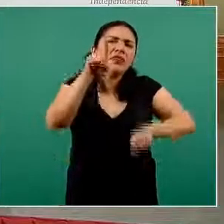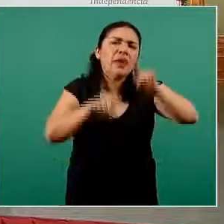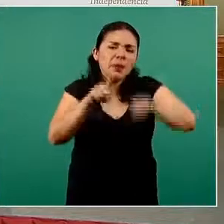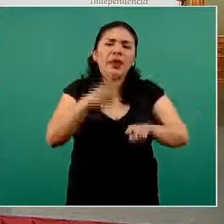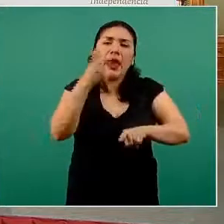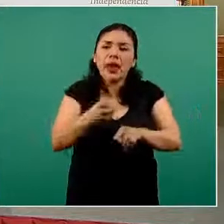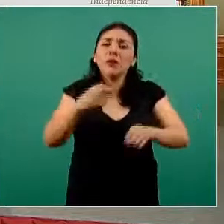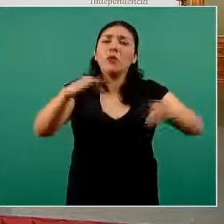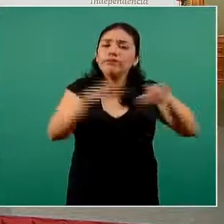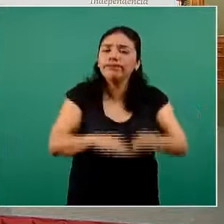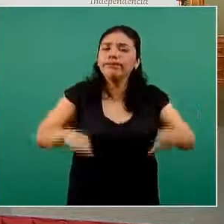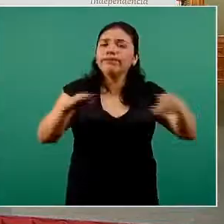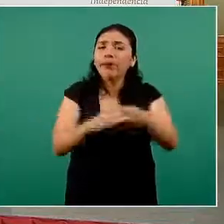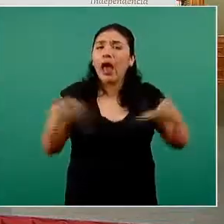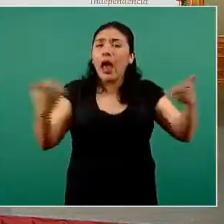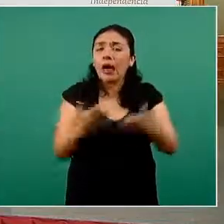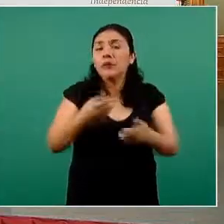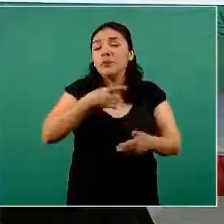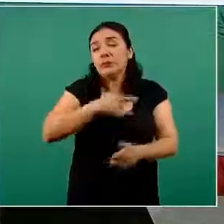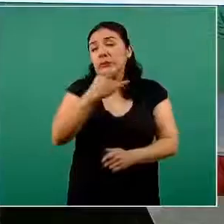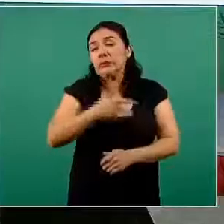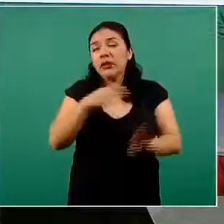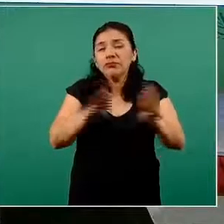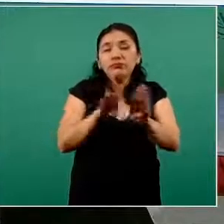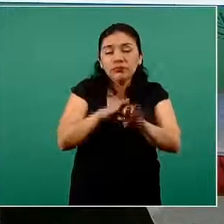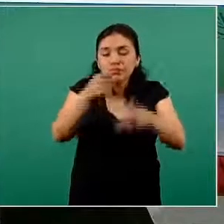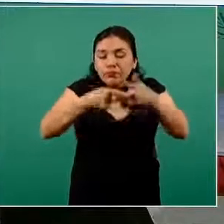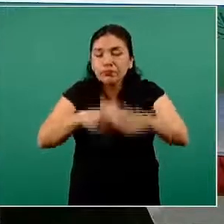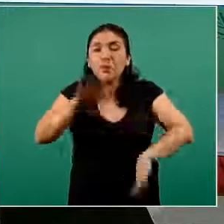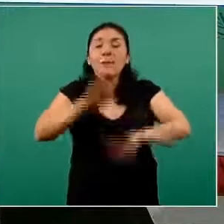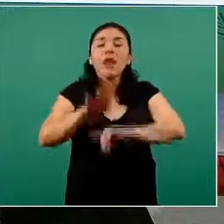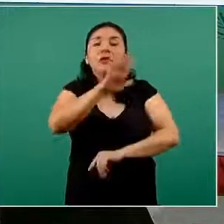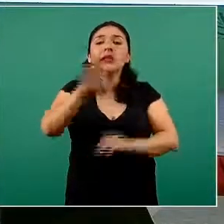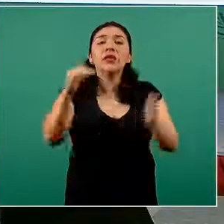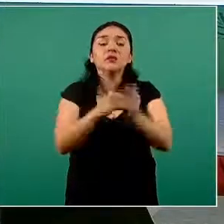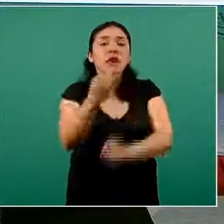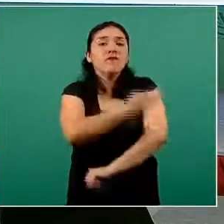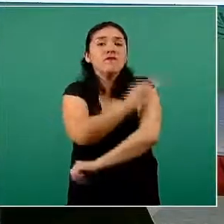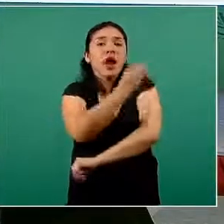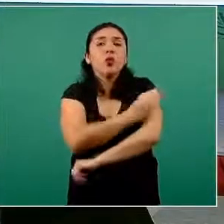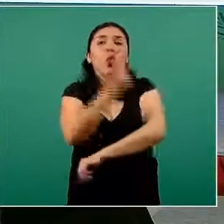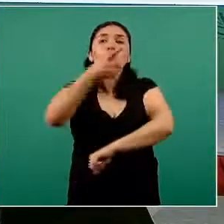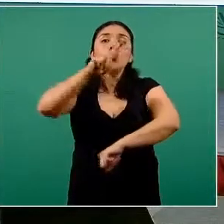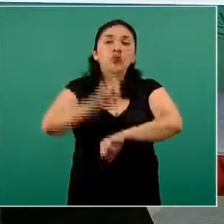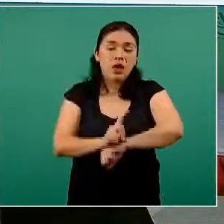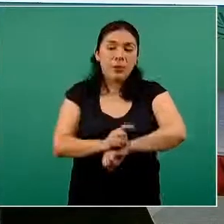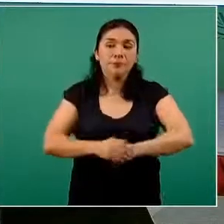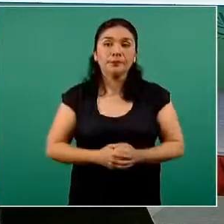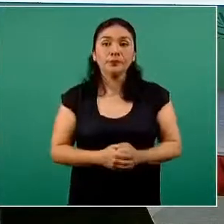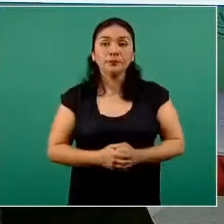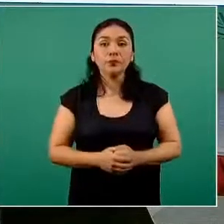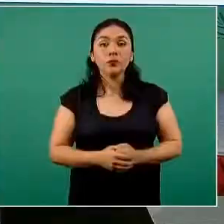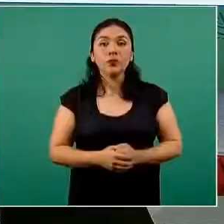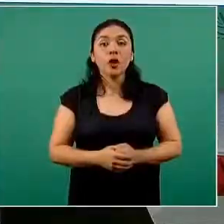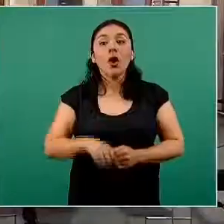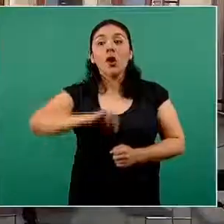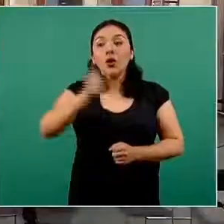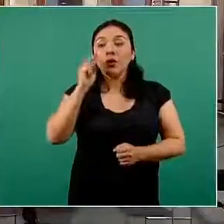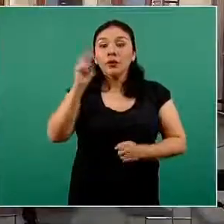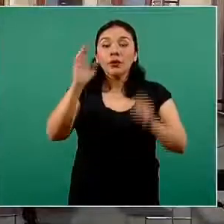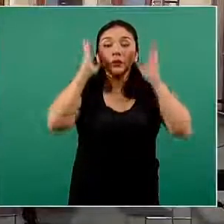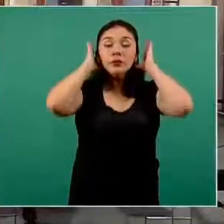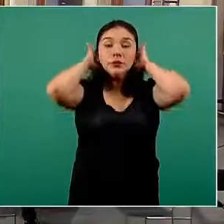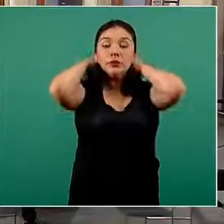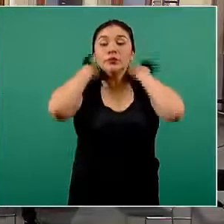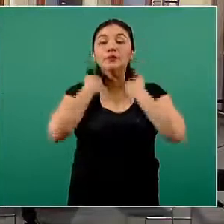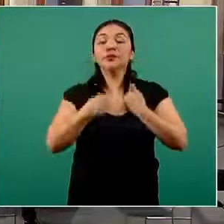trabajando, pero en promedio la meta es lograr arriba de 500,000 dosis por semana. La siguiente, por favor. Esto